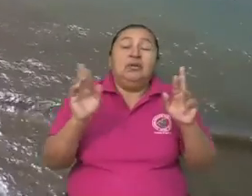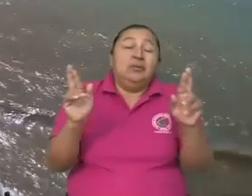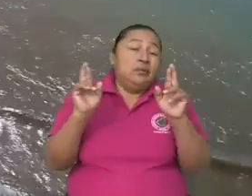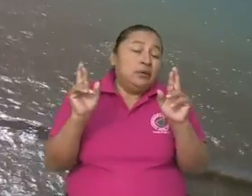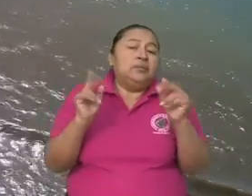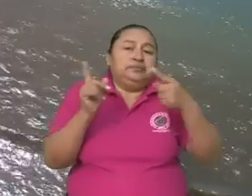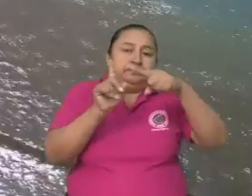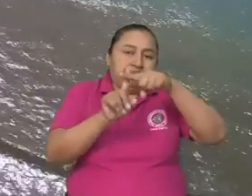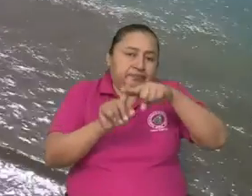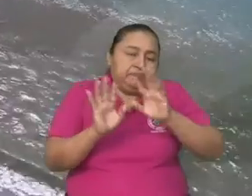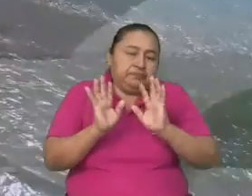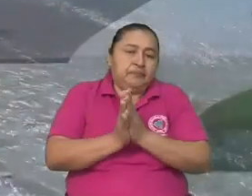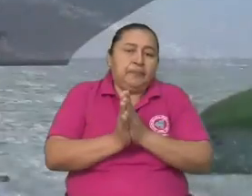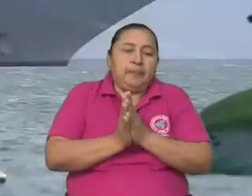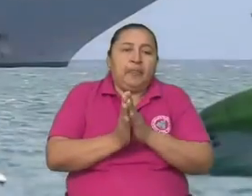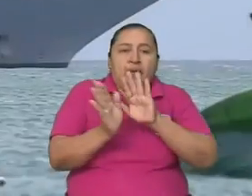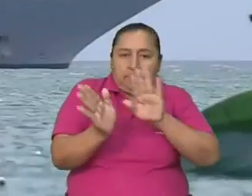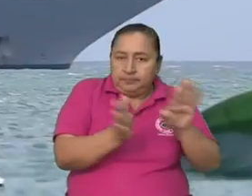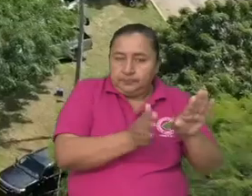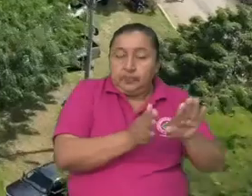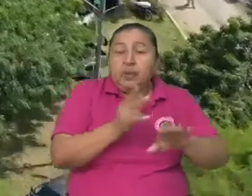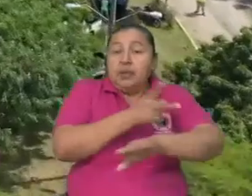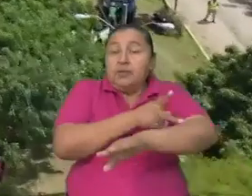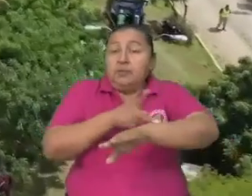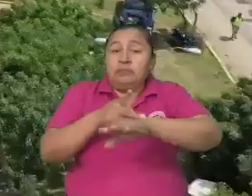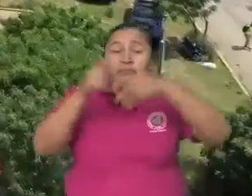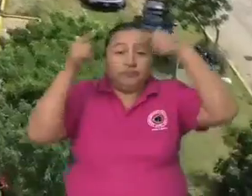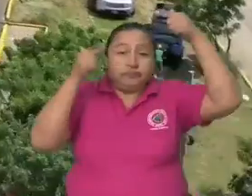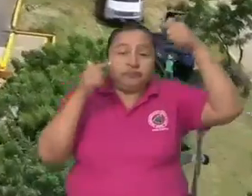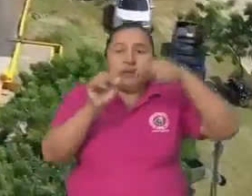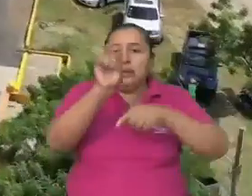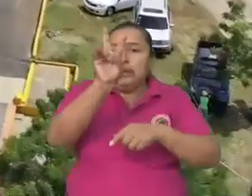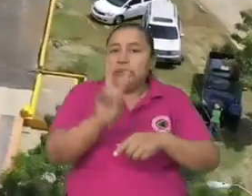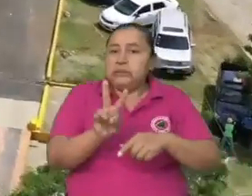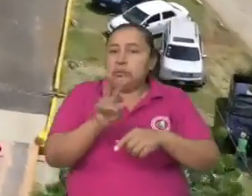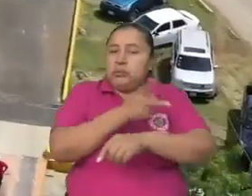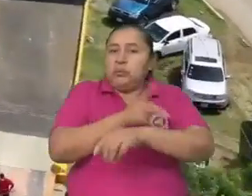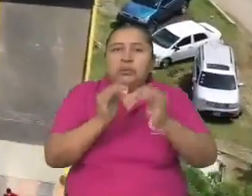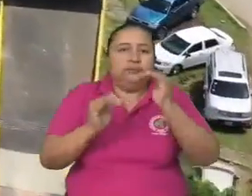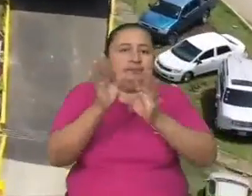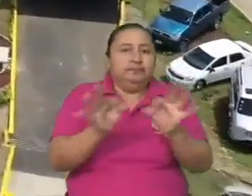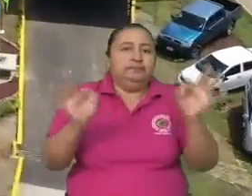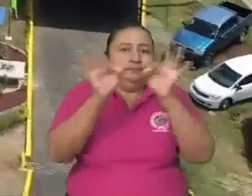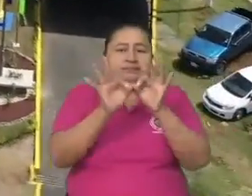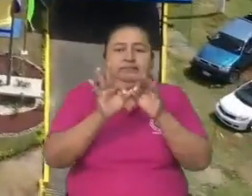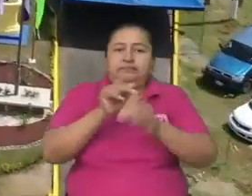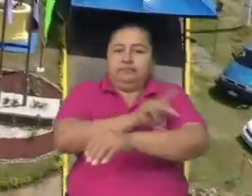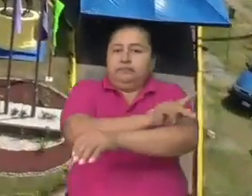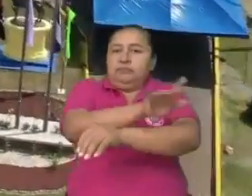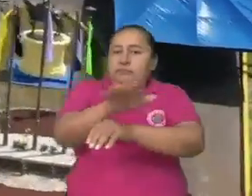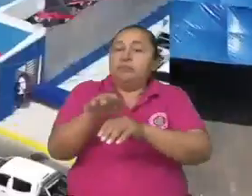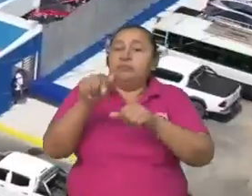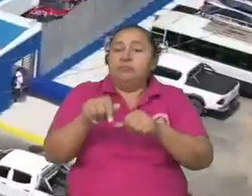positivo. En Puerto Sandino es el segundo puerto más importante del Pacífico. Es un puerto que cuando